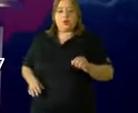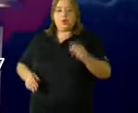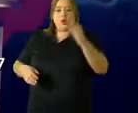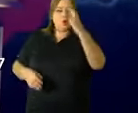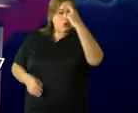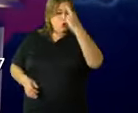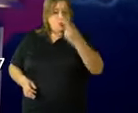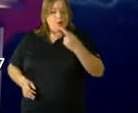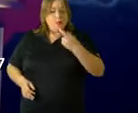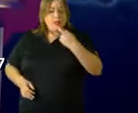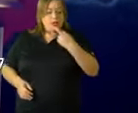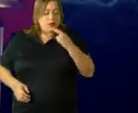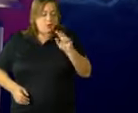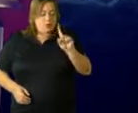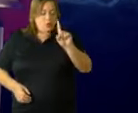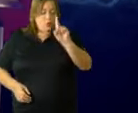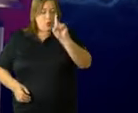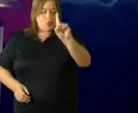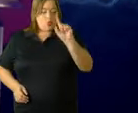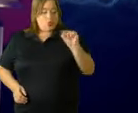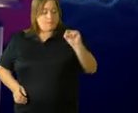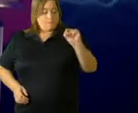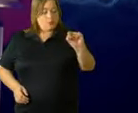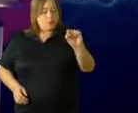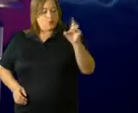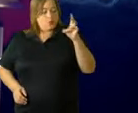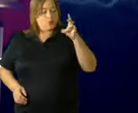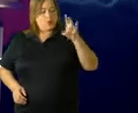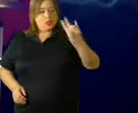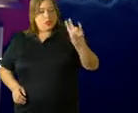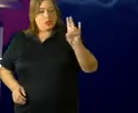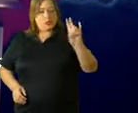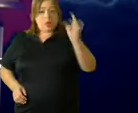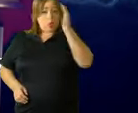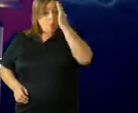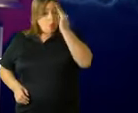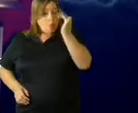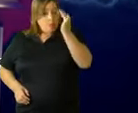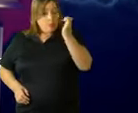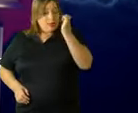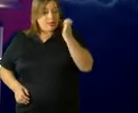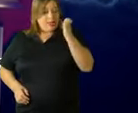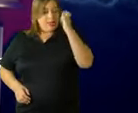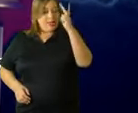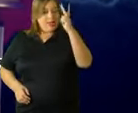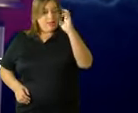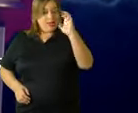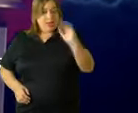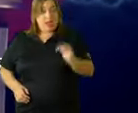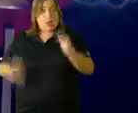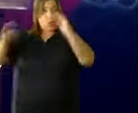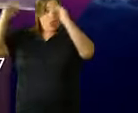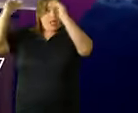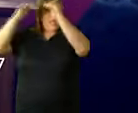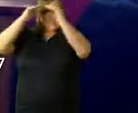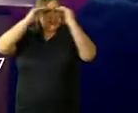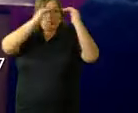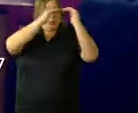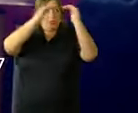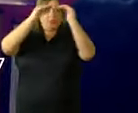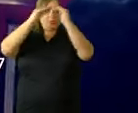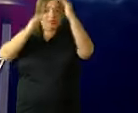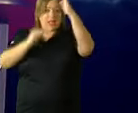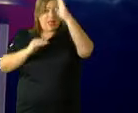Romanos 1, 17, porque en el Evangelio la justicia de Dios